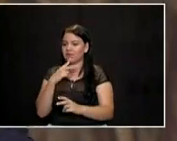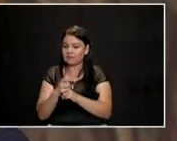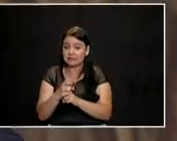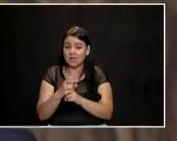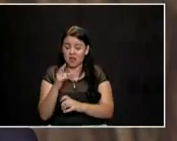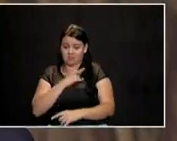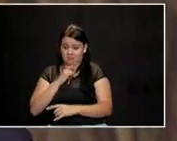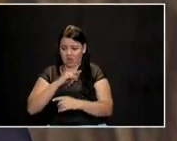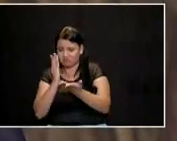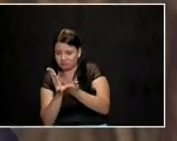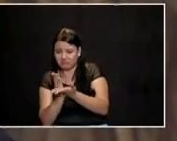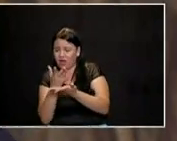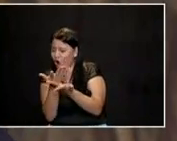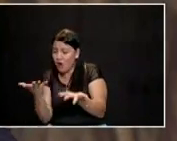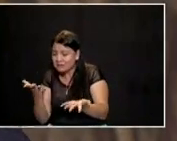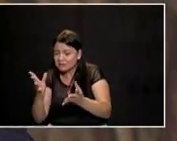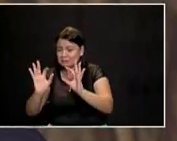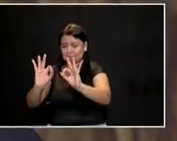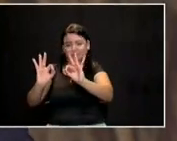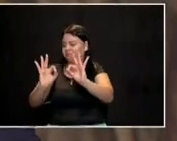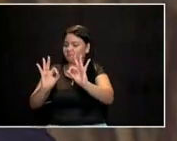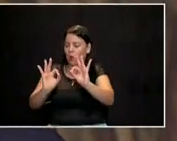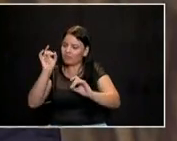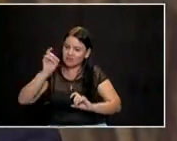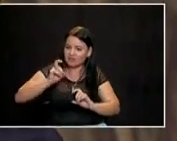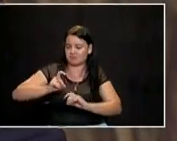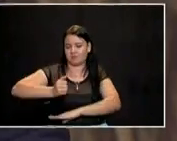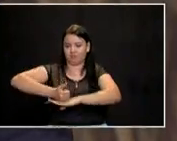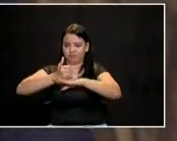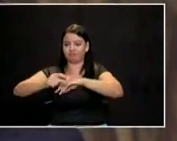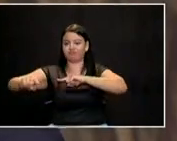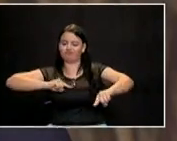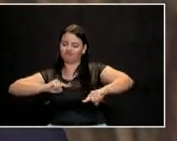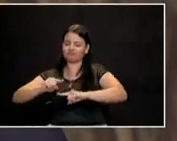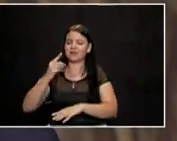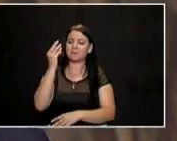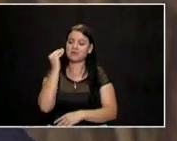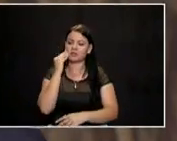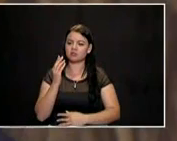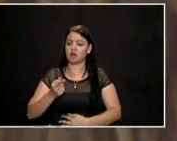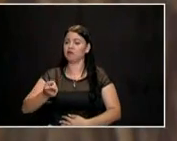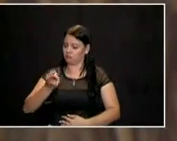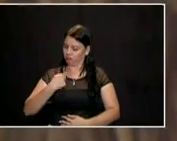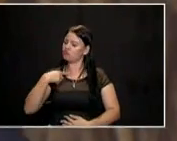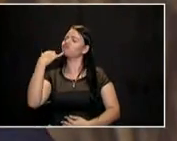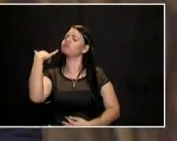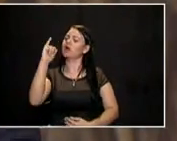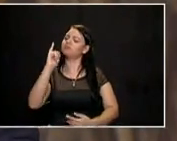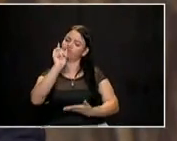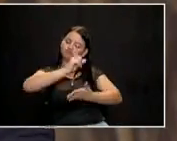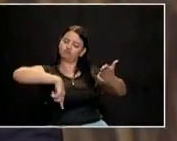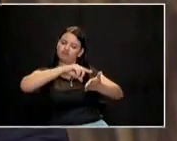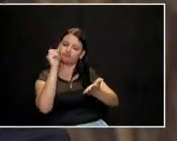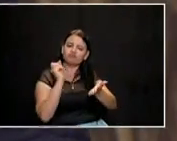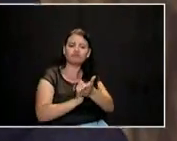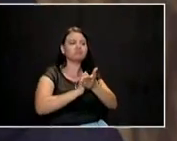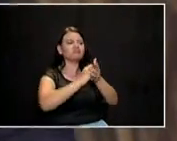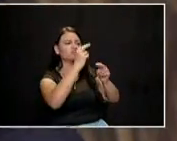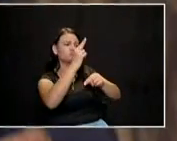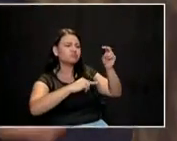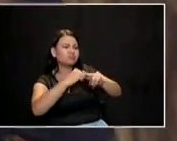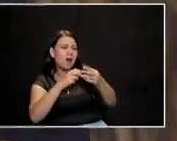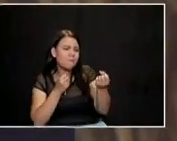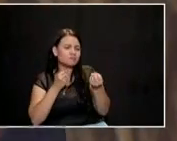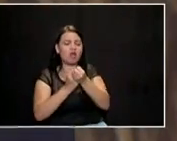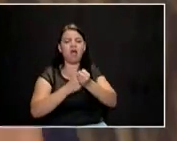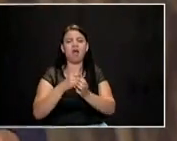mejora. Medellín necesita un gerente, pero sobre todo con experiencia, porque yo sí he firmado contratos públicos, porque yo sí he administrado y